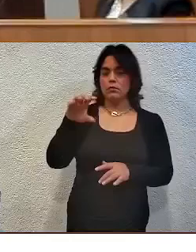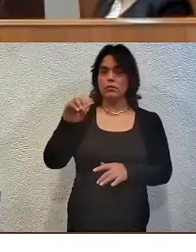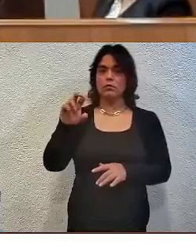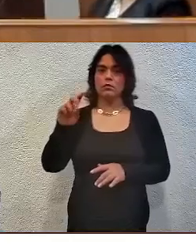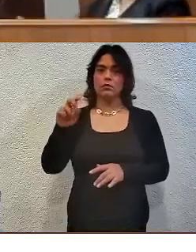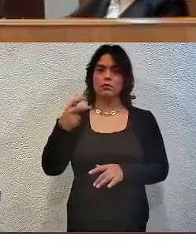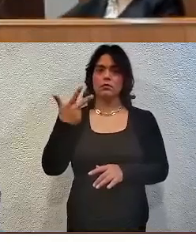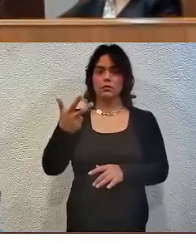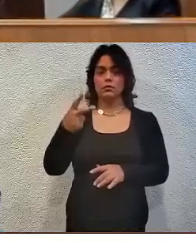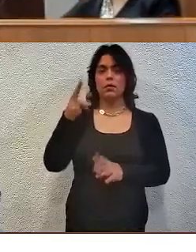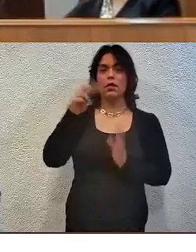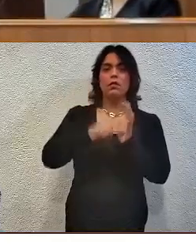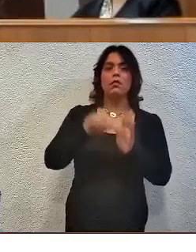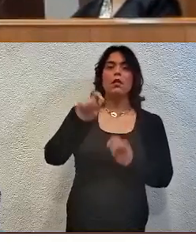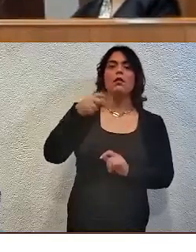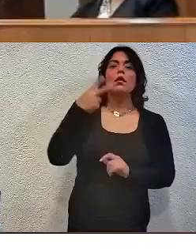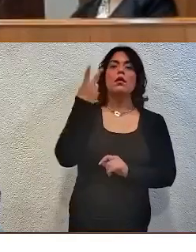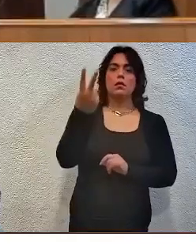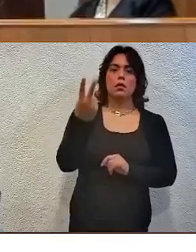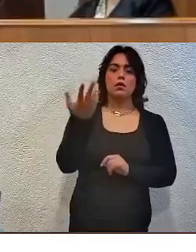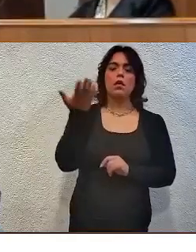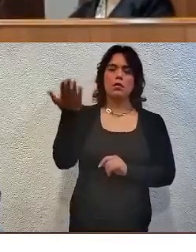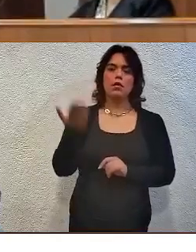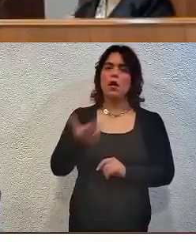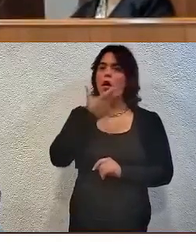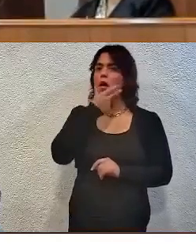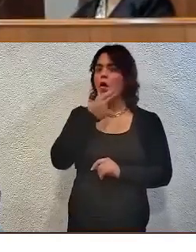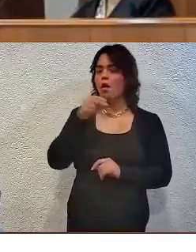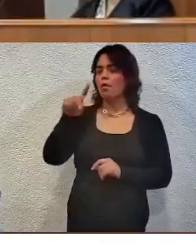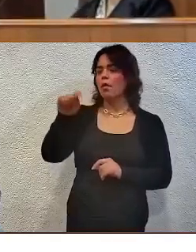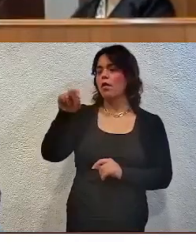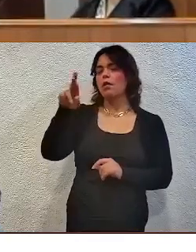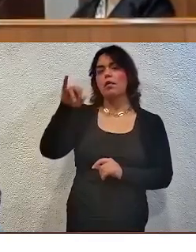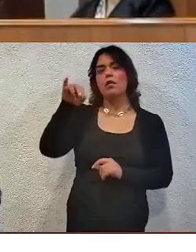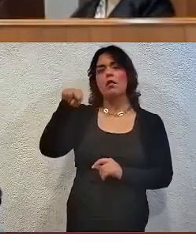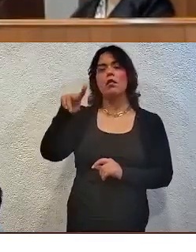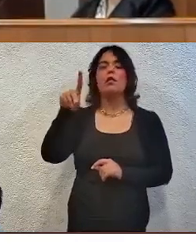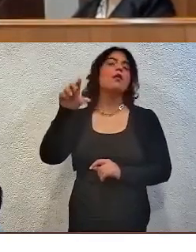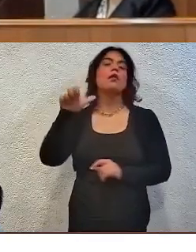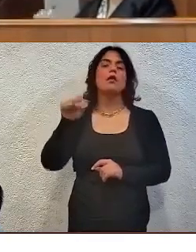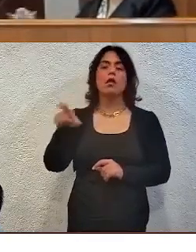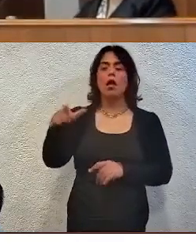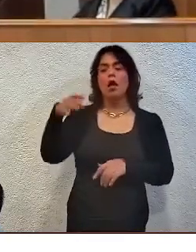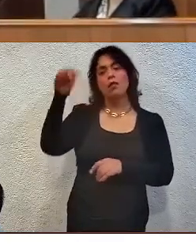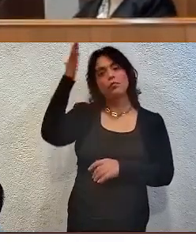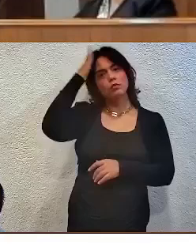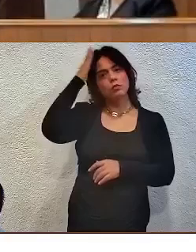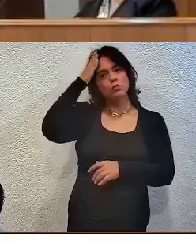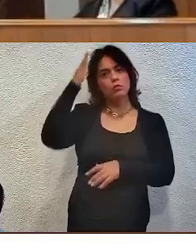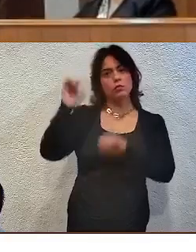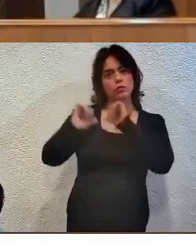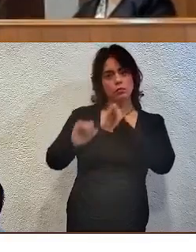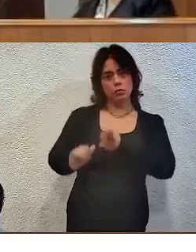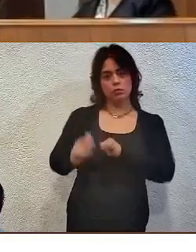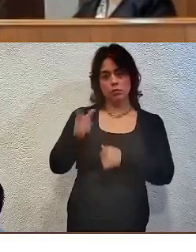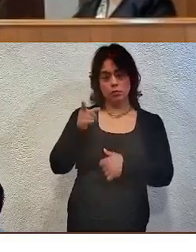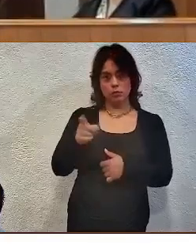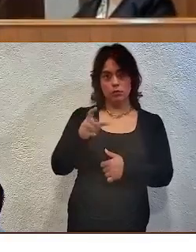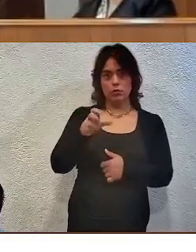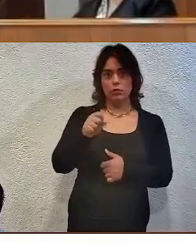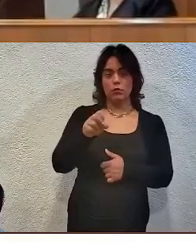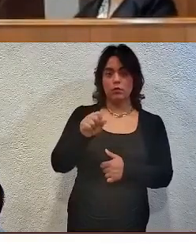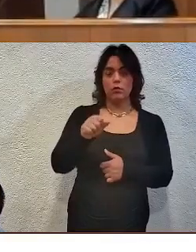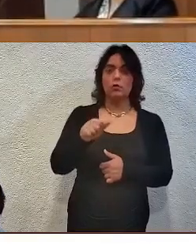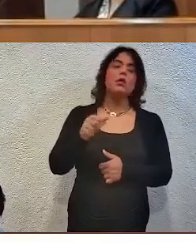del 2022, actor Trinidad Almazán Aponte, autoridad responsable 63ª legislatura